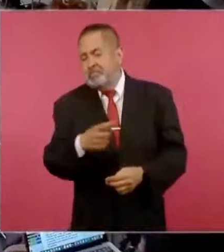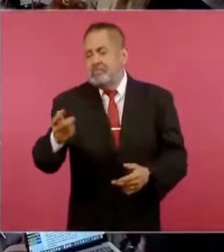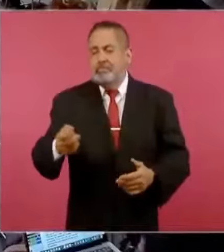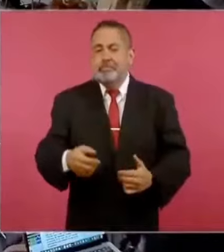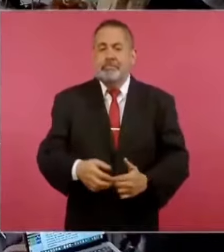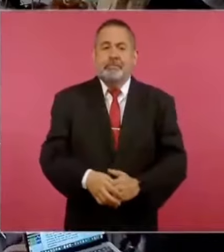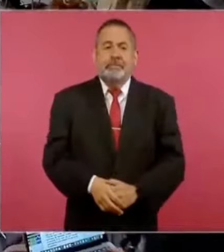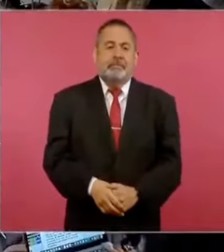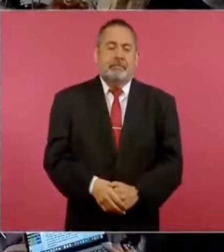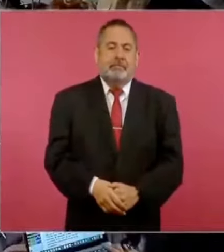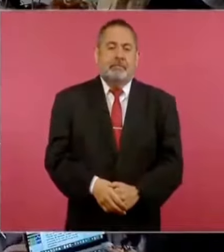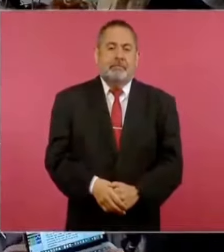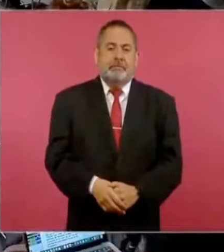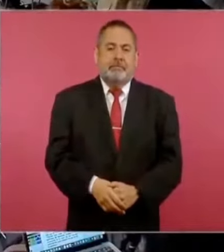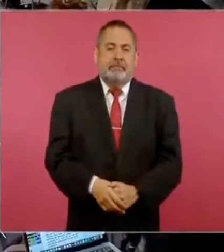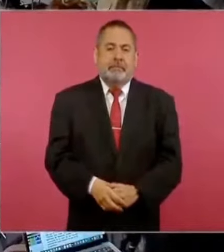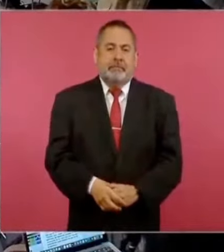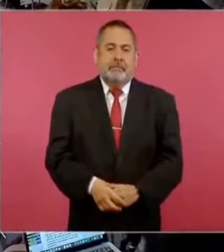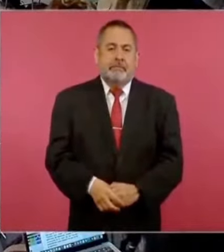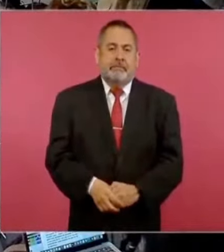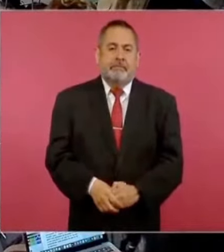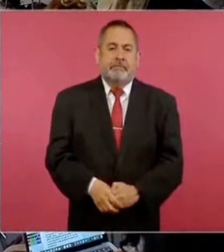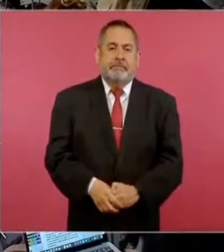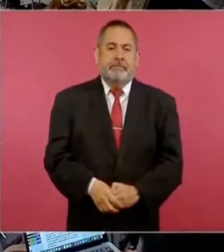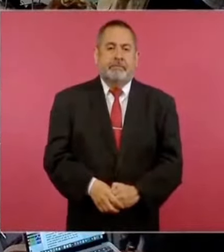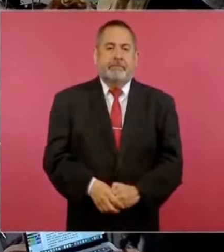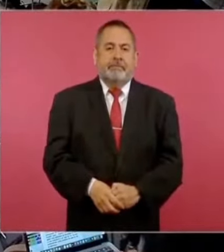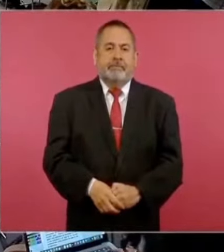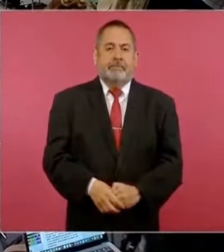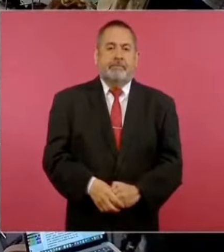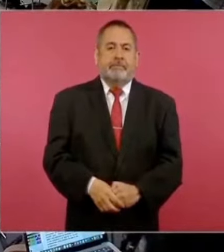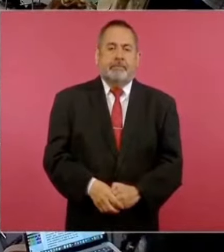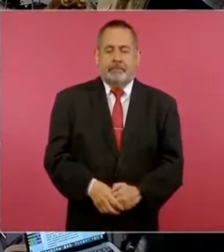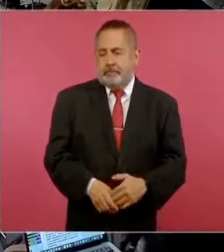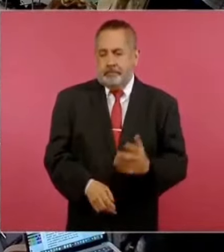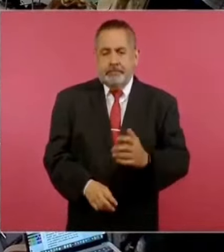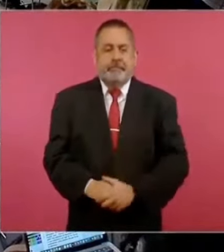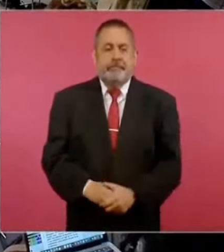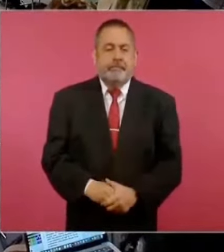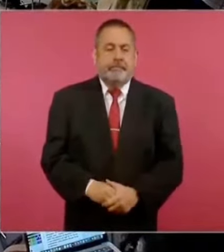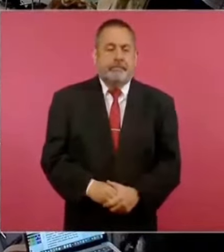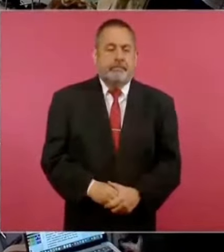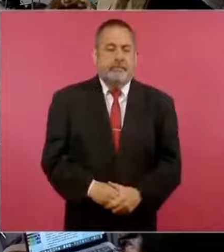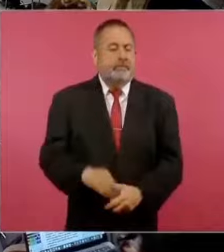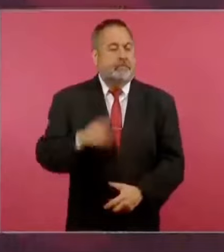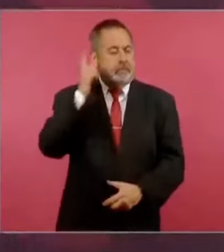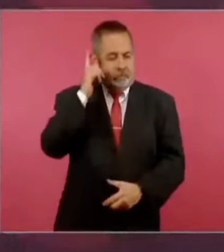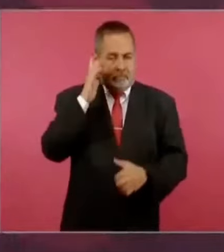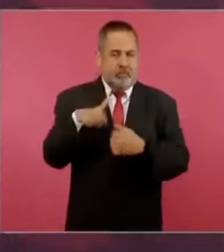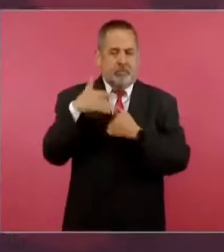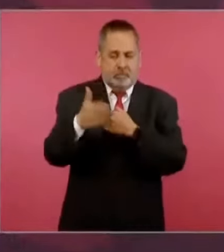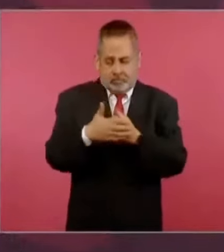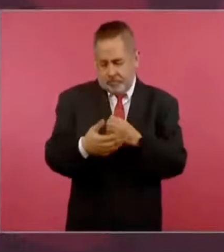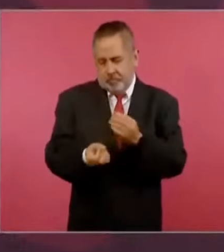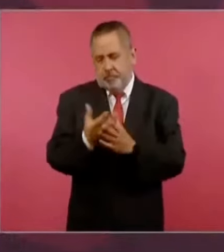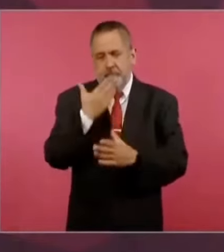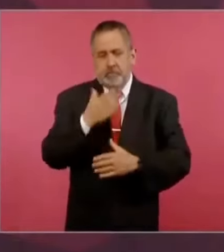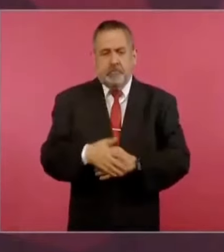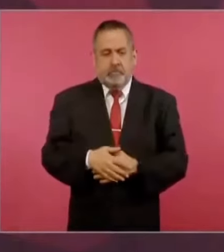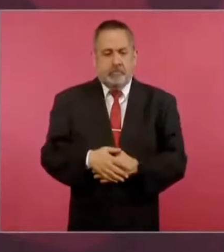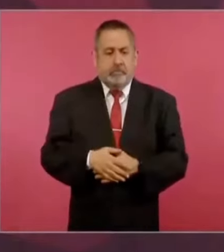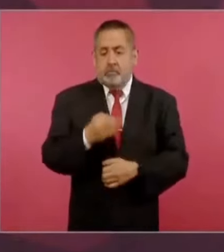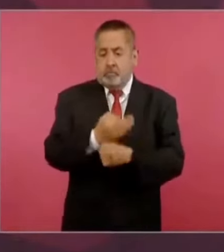Entonces, ojalá y salgan bien las cosas, ¿no? Va muy